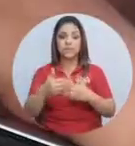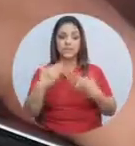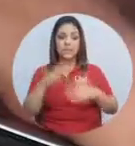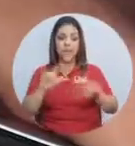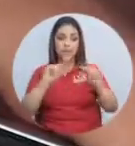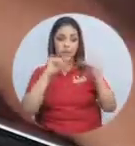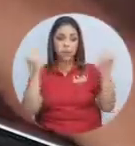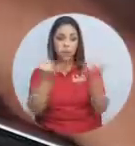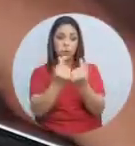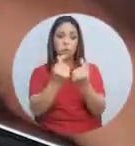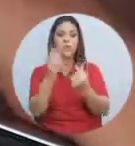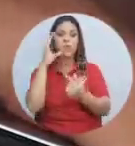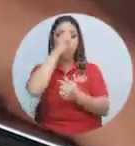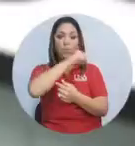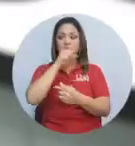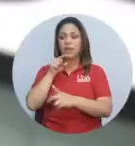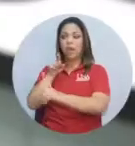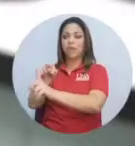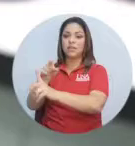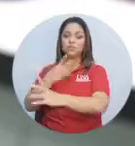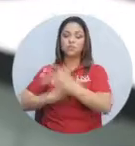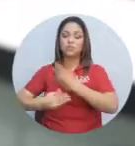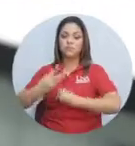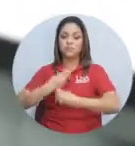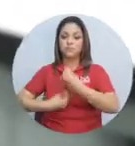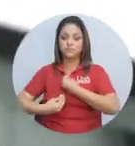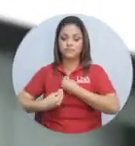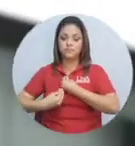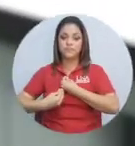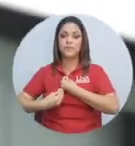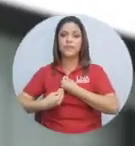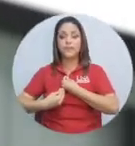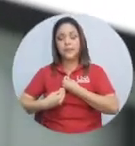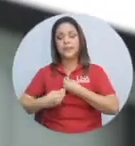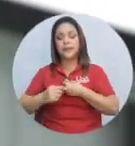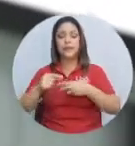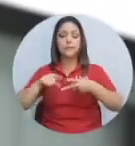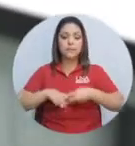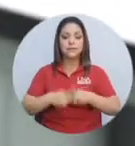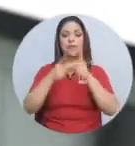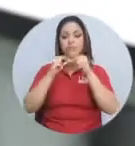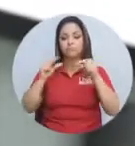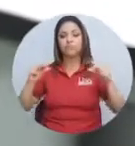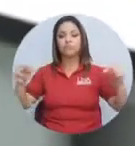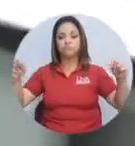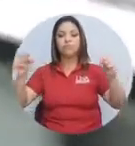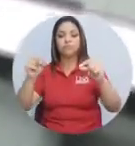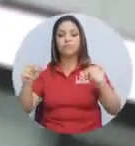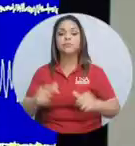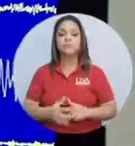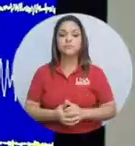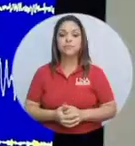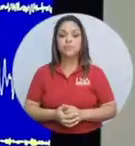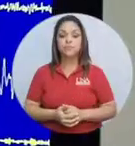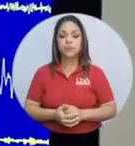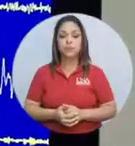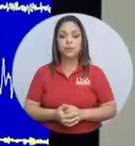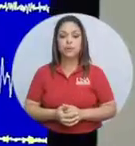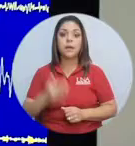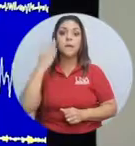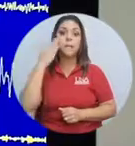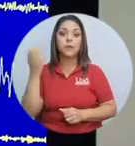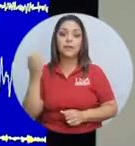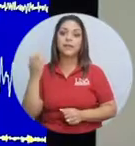la víctima, pues se daba cuenta y entonces por ahí se empezaba a canalizar. Es que